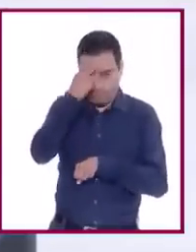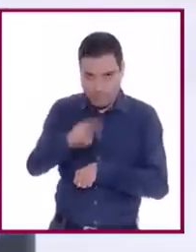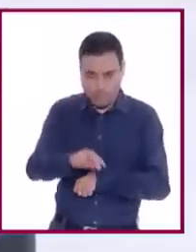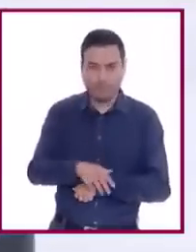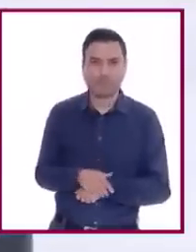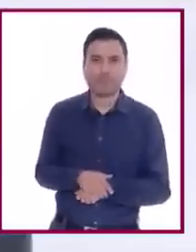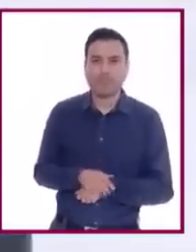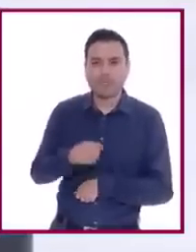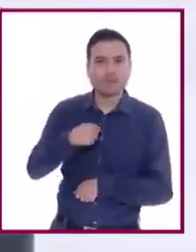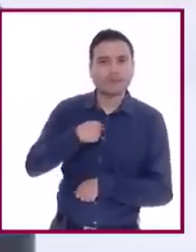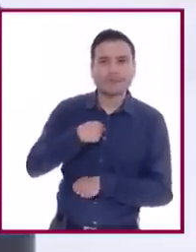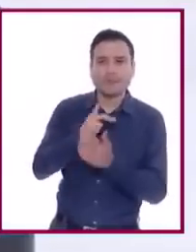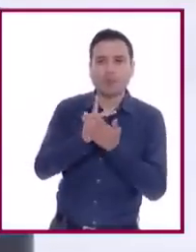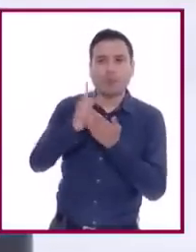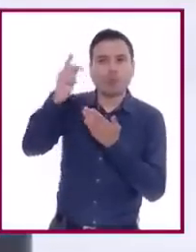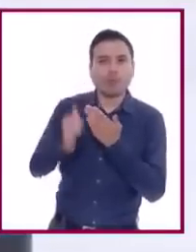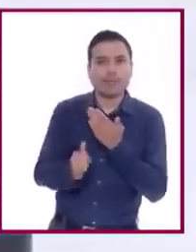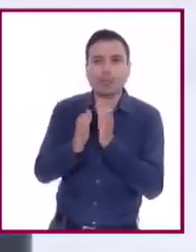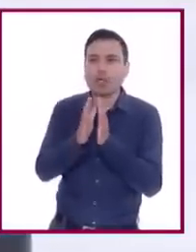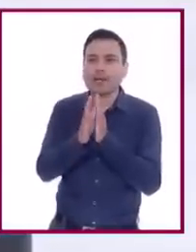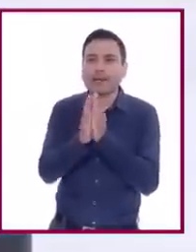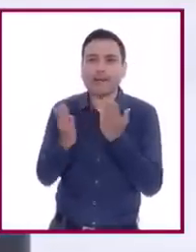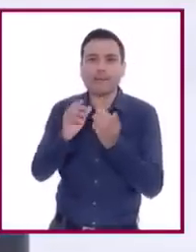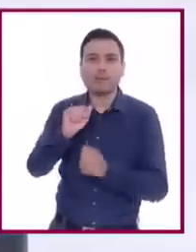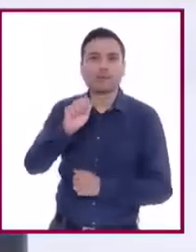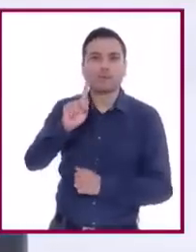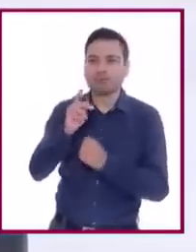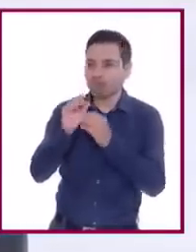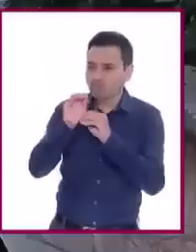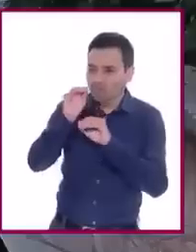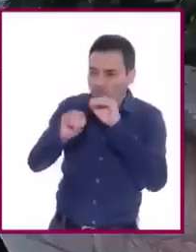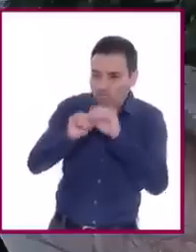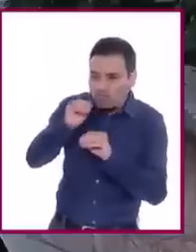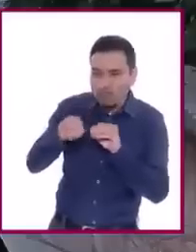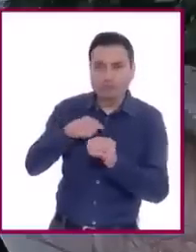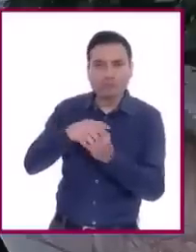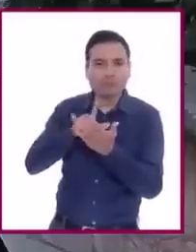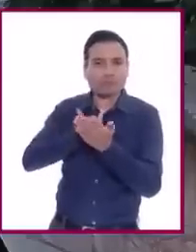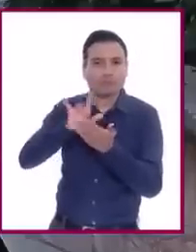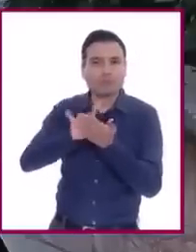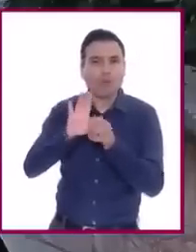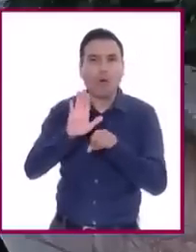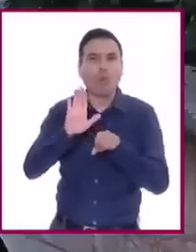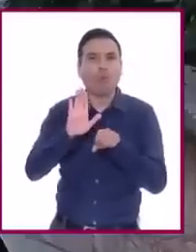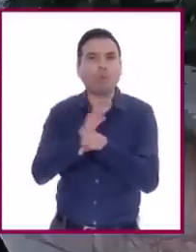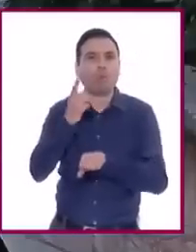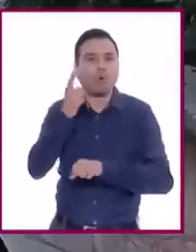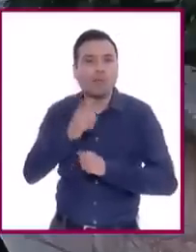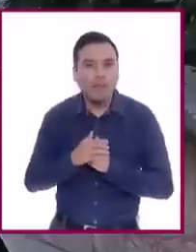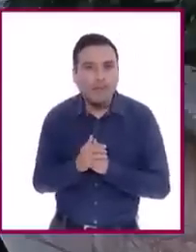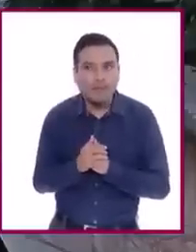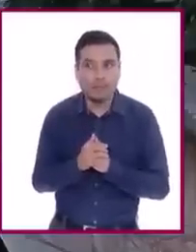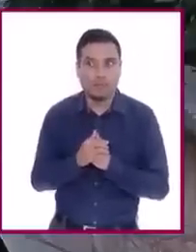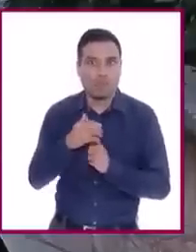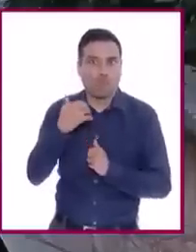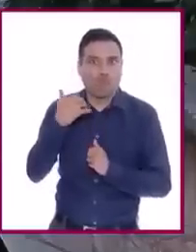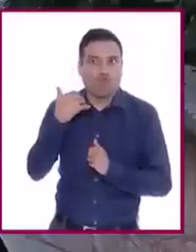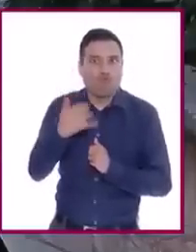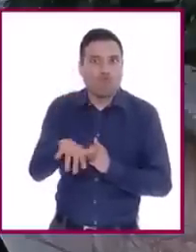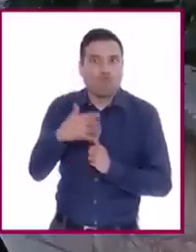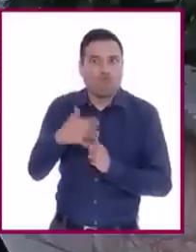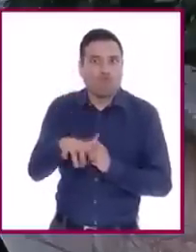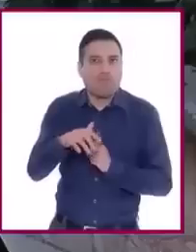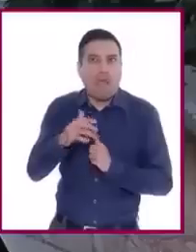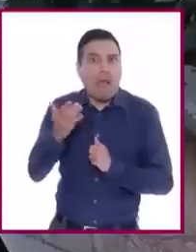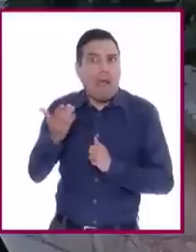participar en este proyecto fue la apertura una convocatoria que yo no había visto antes navegando